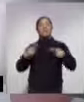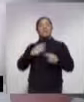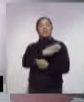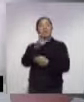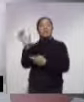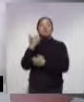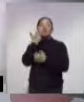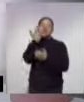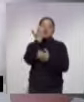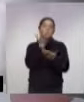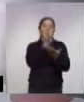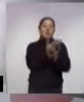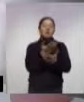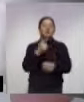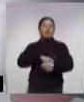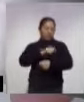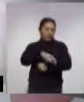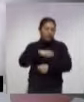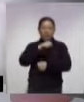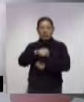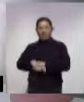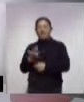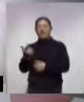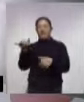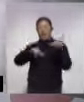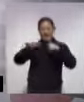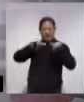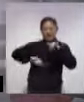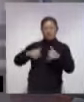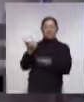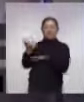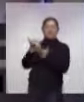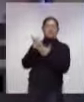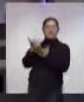a fertilizantes y agroquímicos subsidiados.